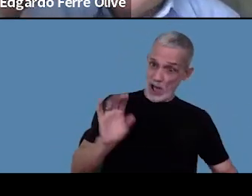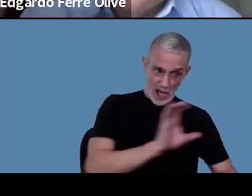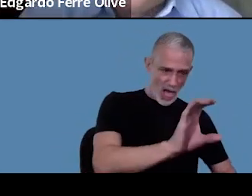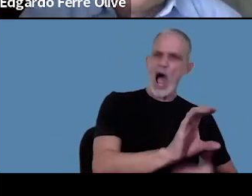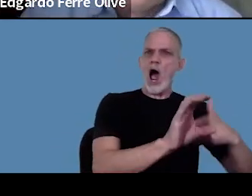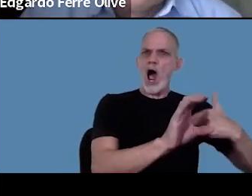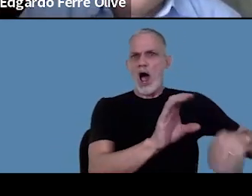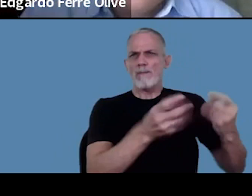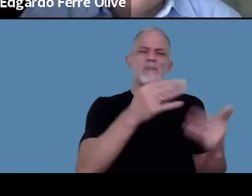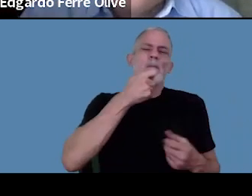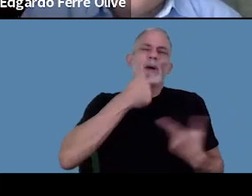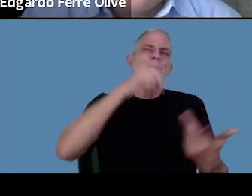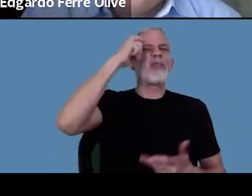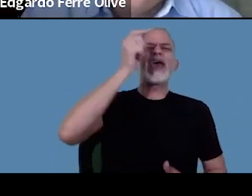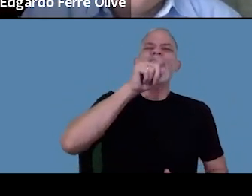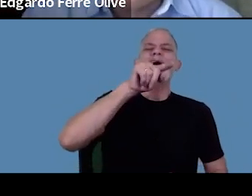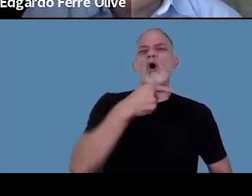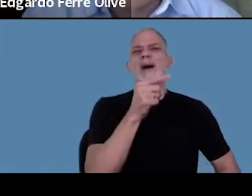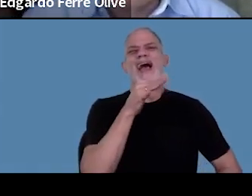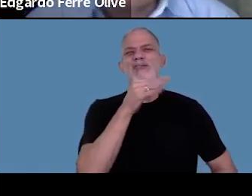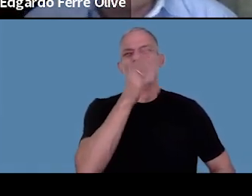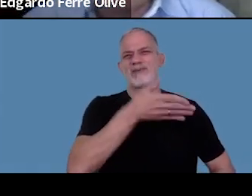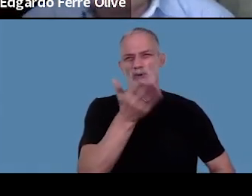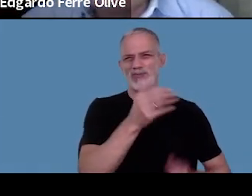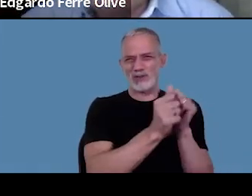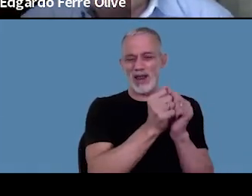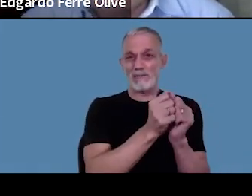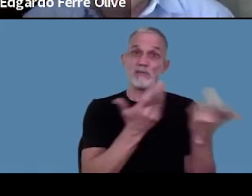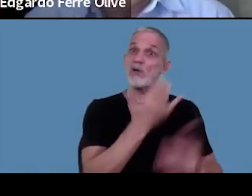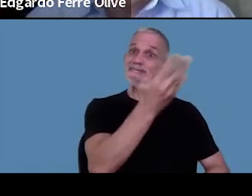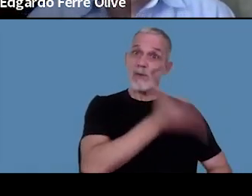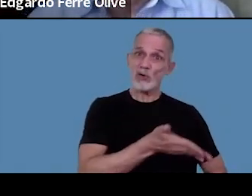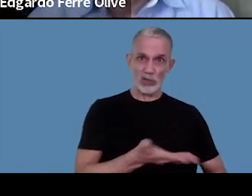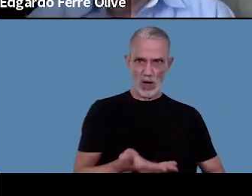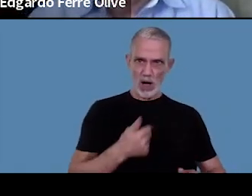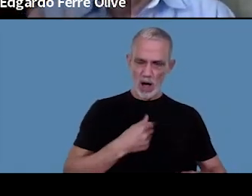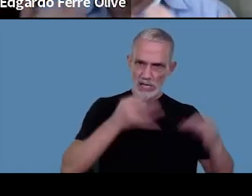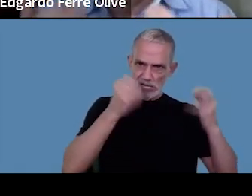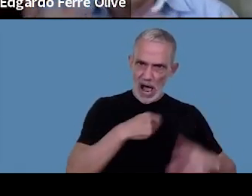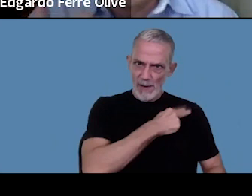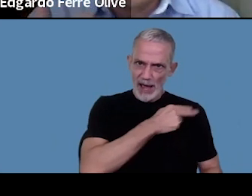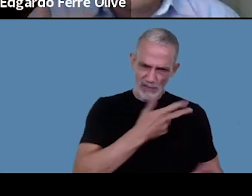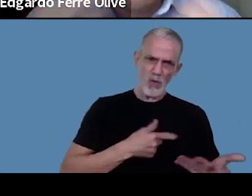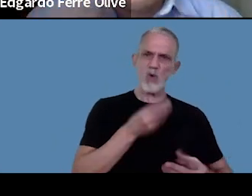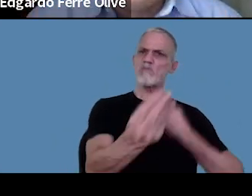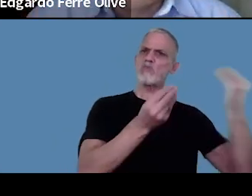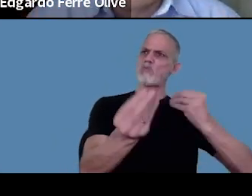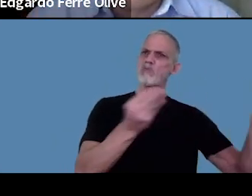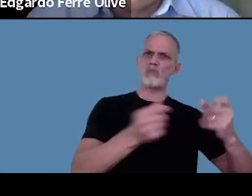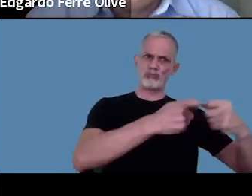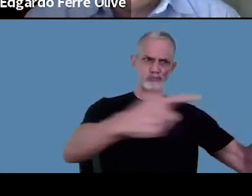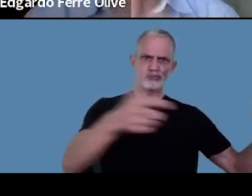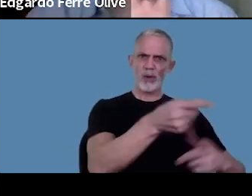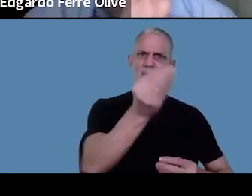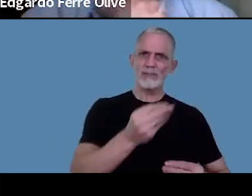esté en el 10,14%, que está más o menos para las pymes, bueno, bajarla al 5%. ¿Para qué? Para que ese empleador fomente el empleo, que tome